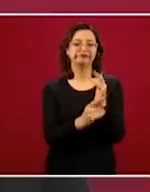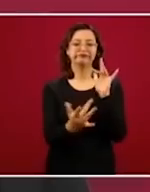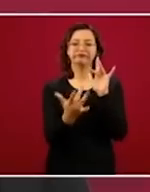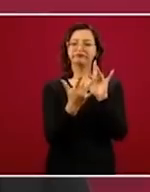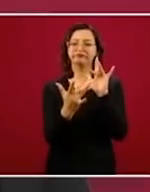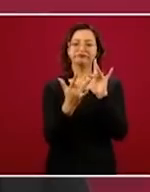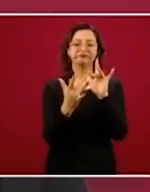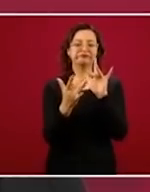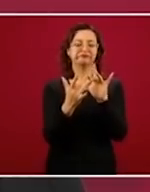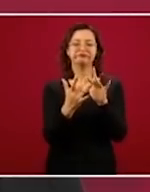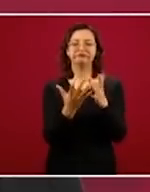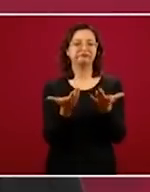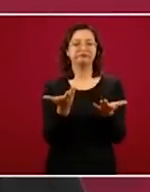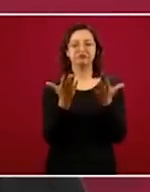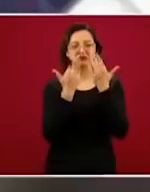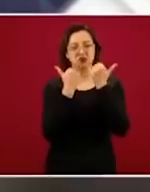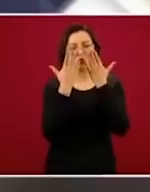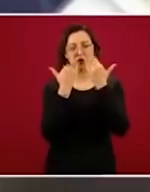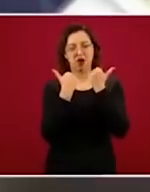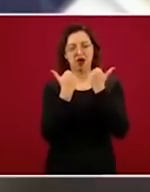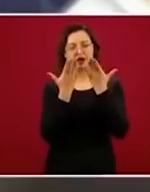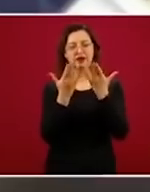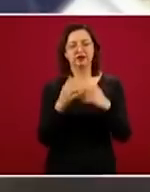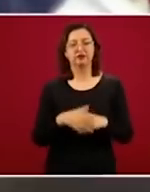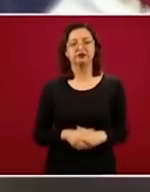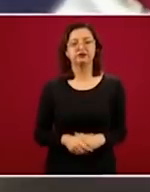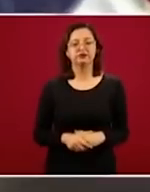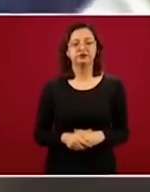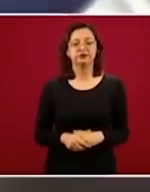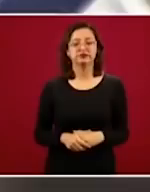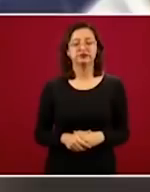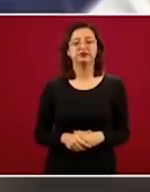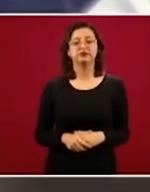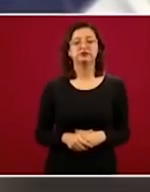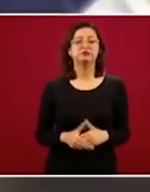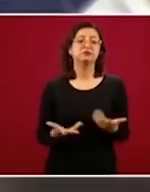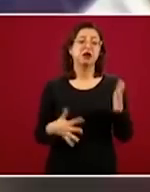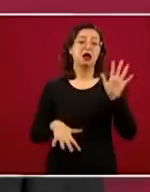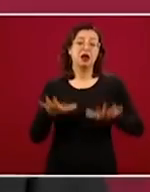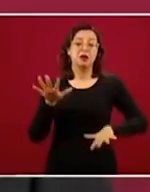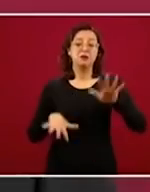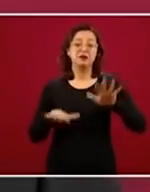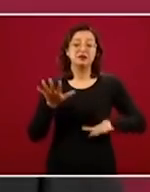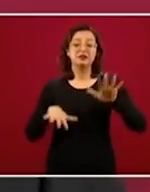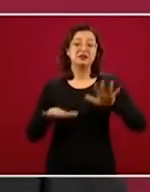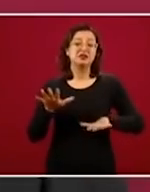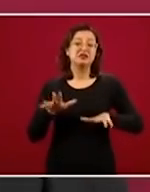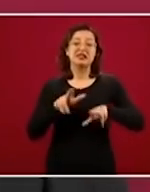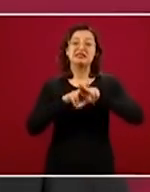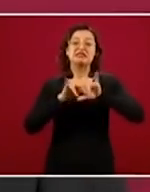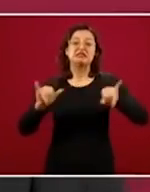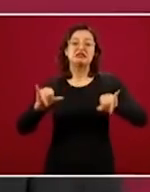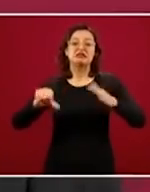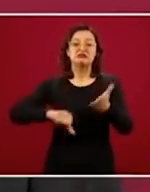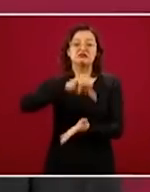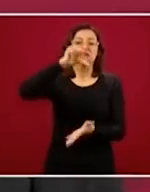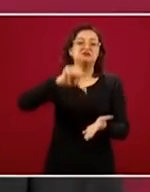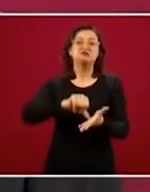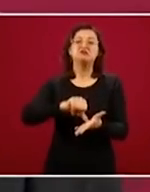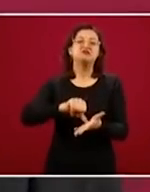comunicación por internet a veces ni siquiera en las cabeceras municipales